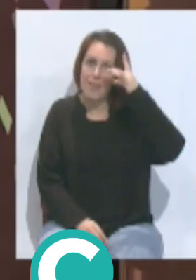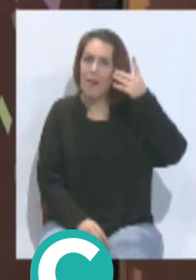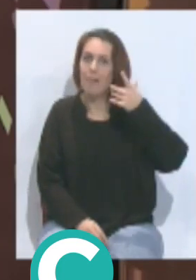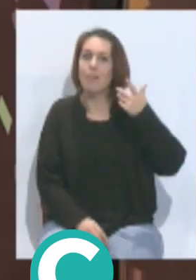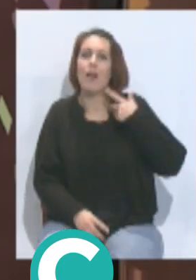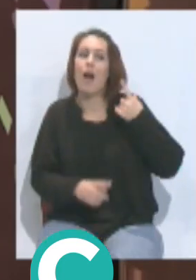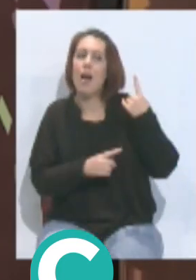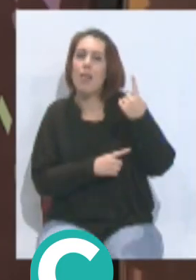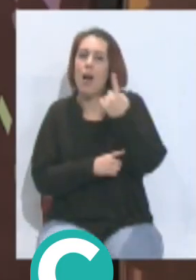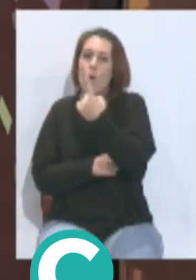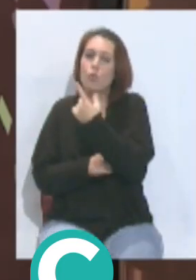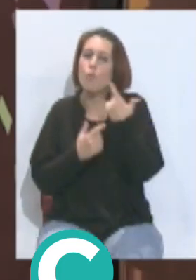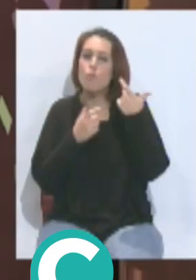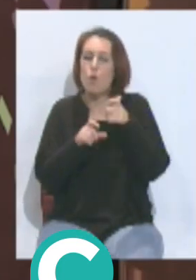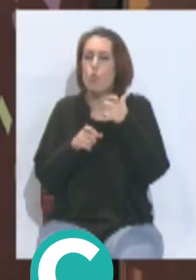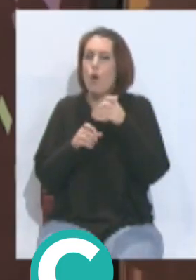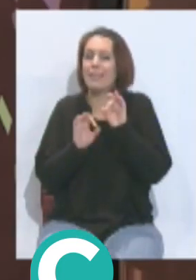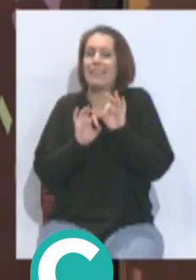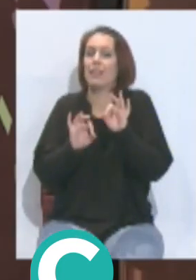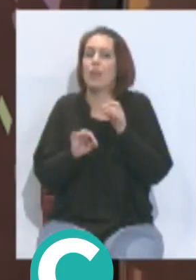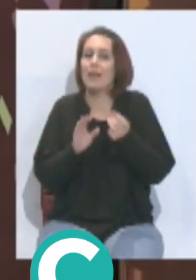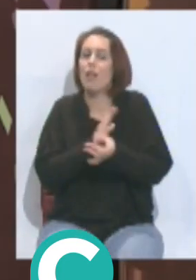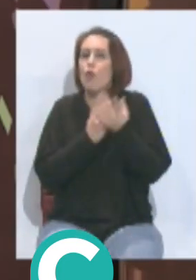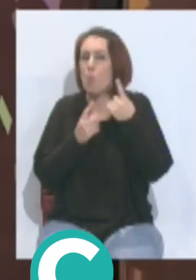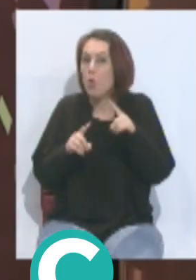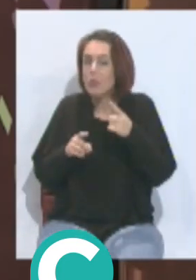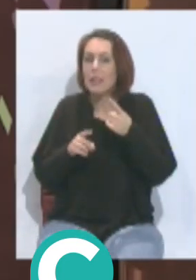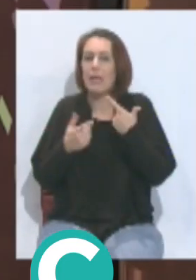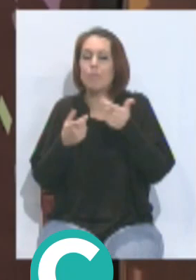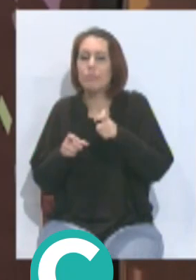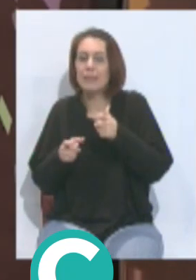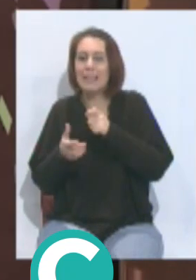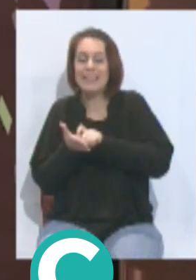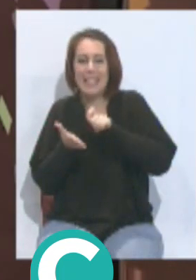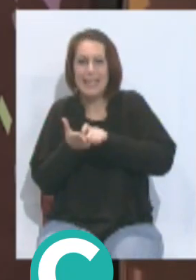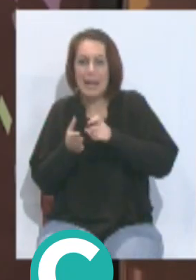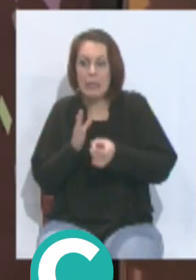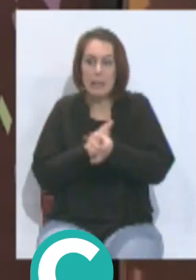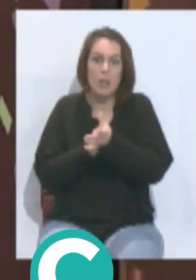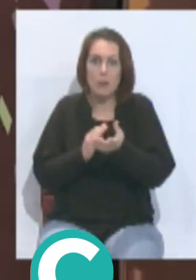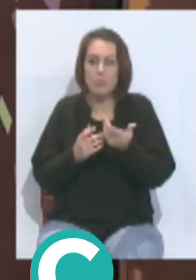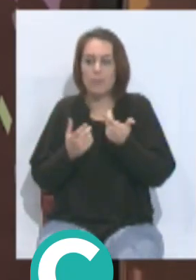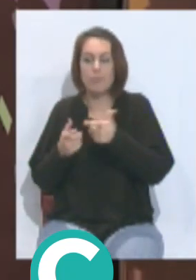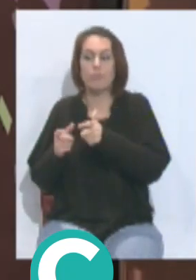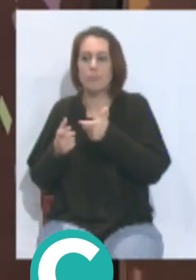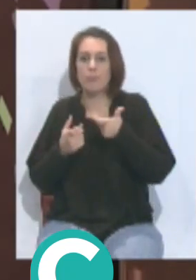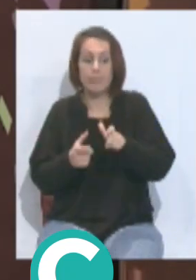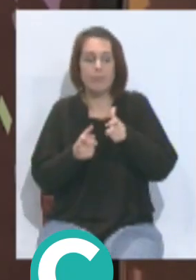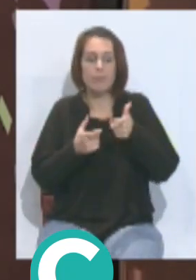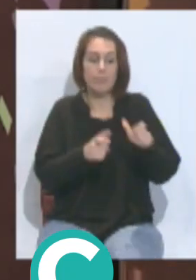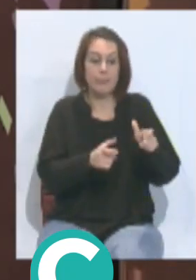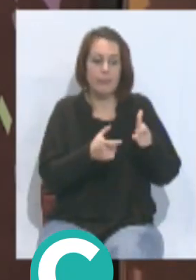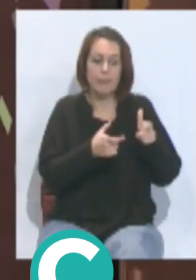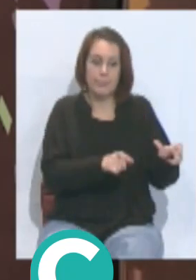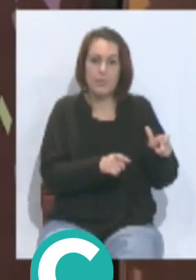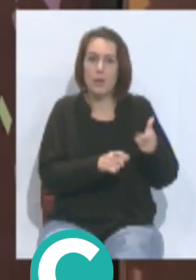uno de las, el módulo, hay un módulo específico de creación de música, un módulo específico de creación de letras, otro, uh-huh, módulo específico de cómo, de todo aquello que